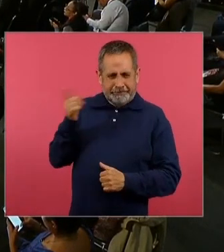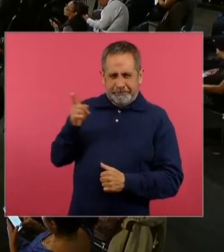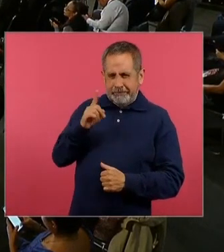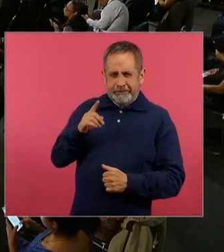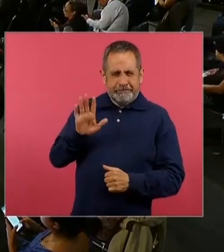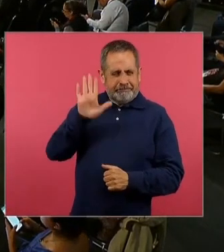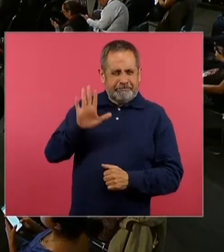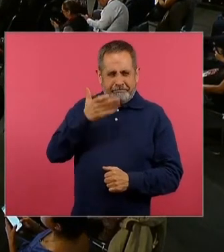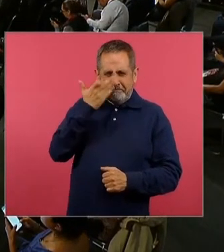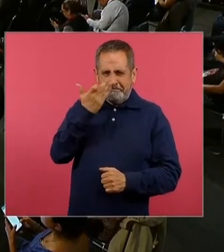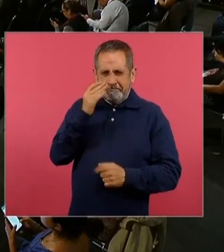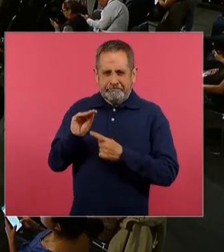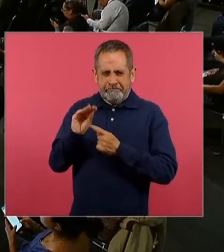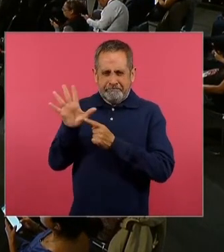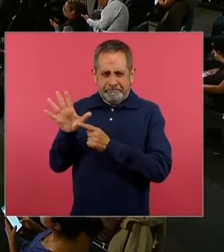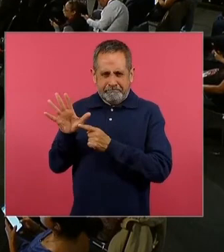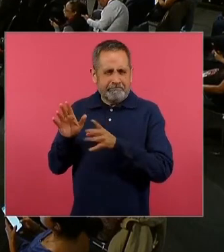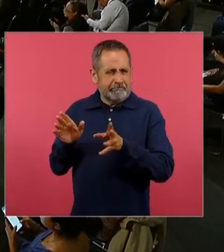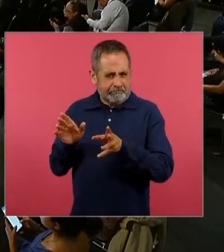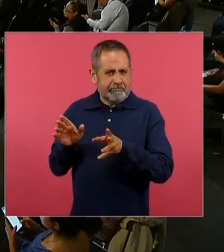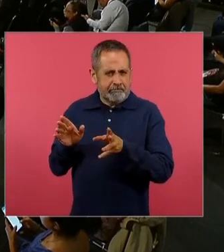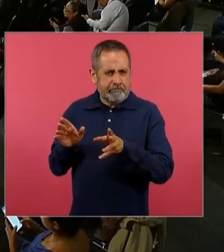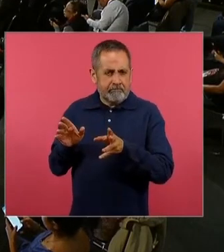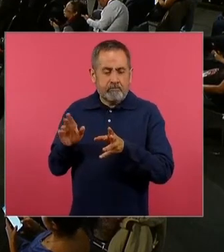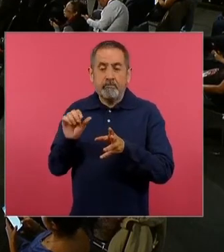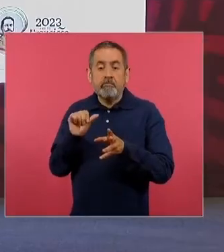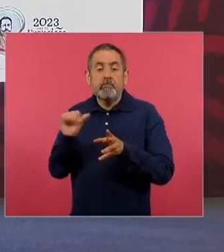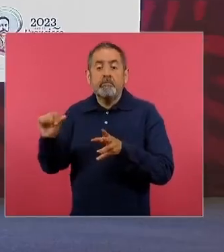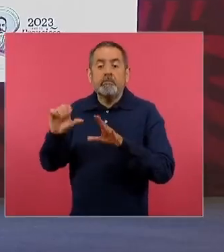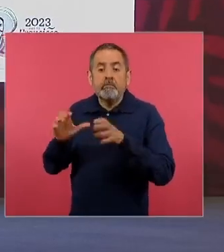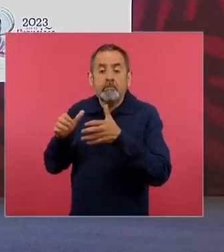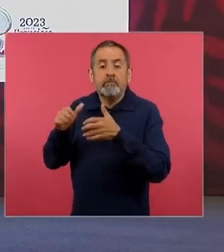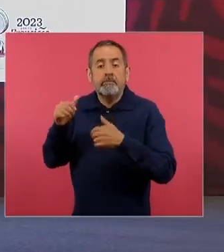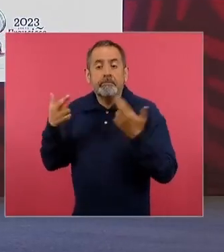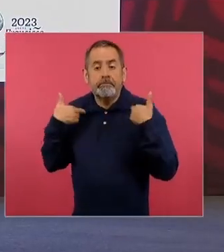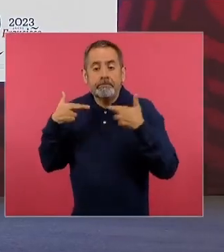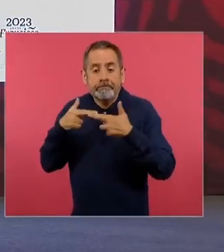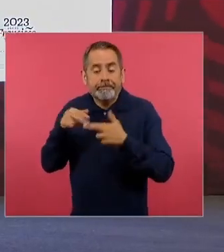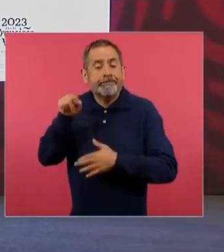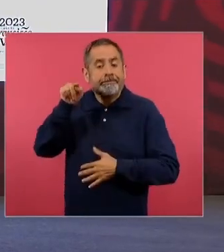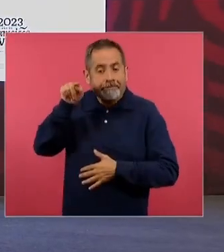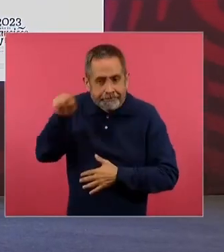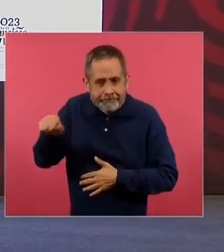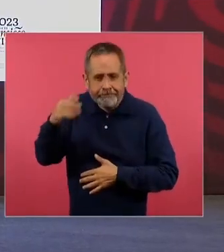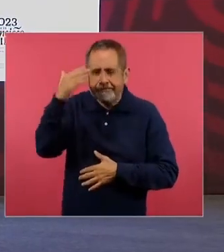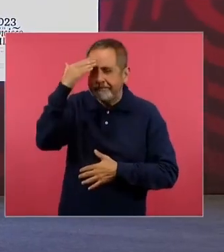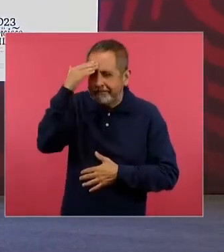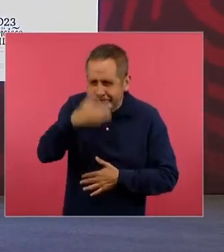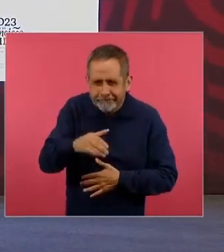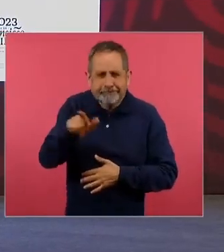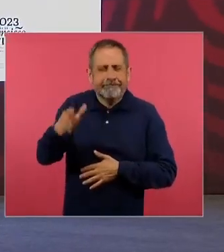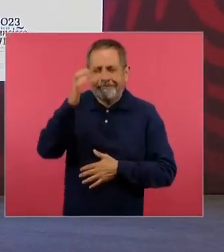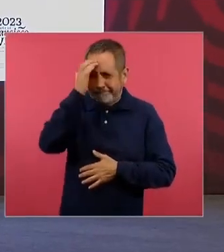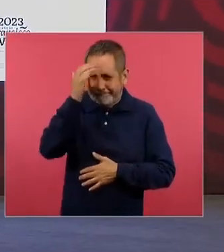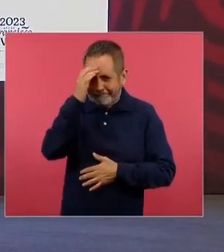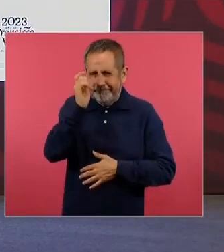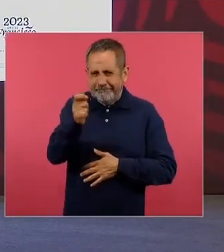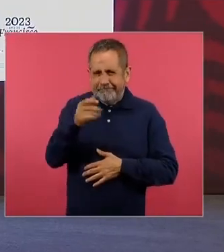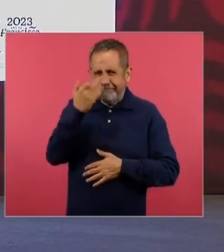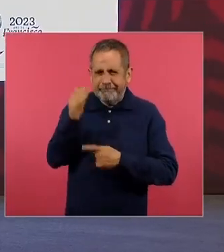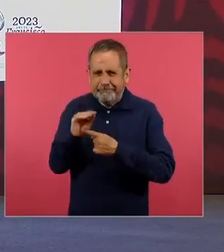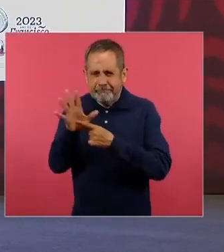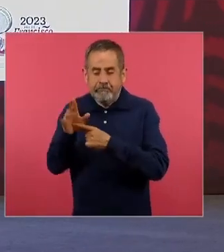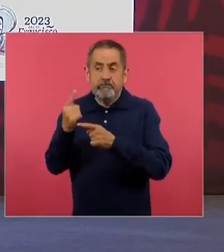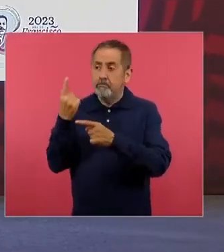flor es básicamente para las maestras y los maestros. Ellos saben de qué estamos hablando porque estuvimos